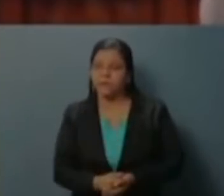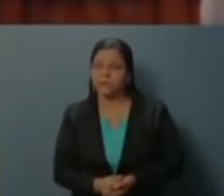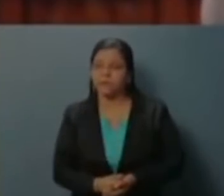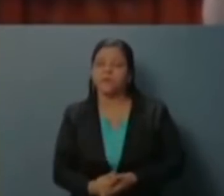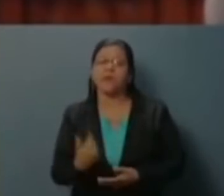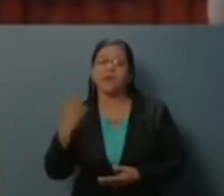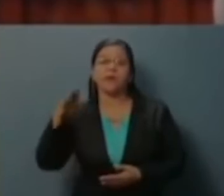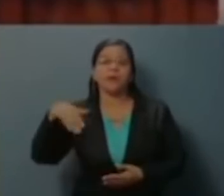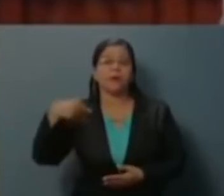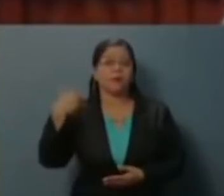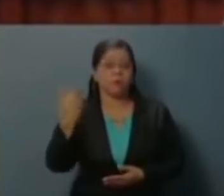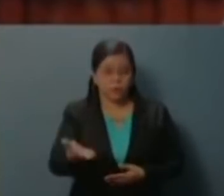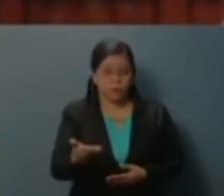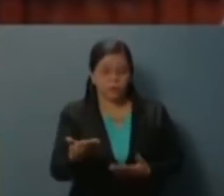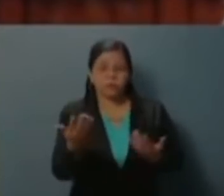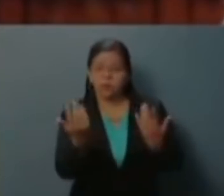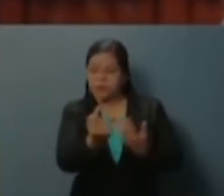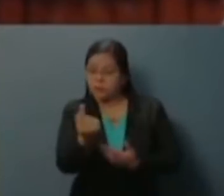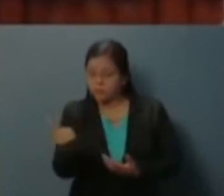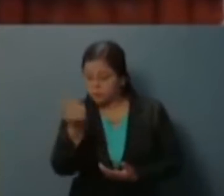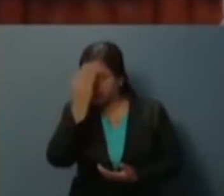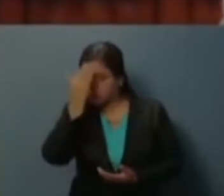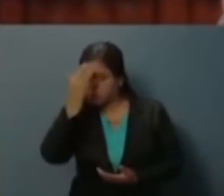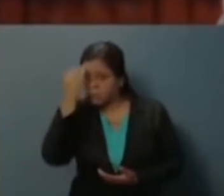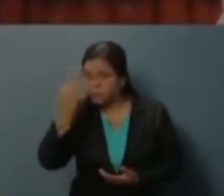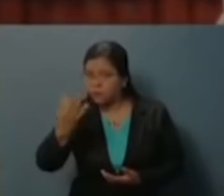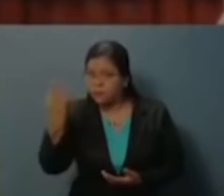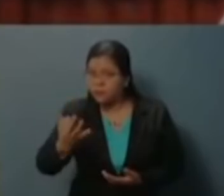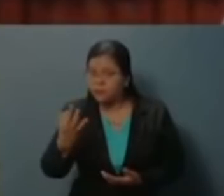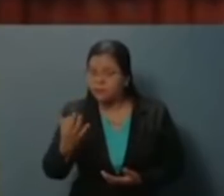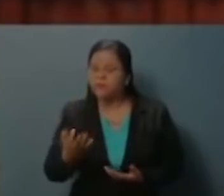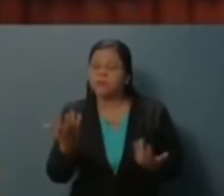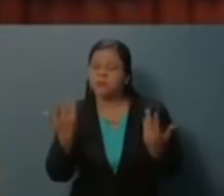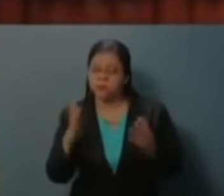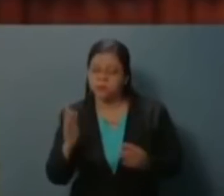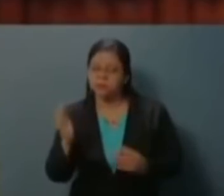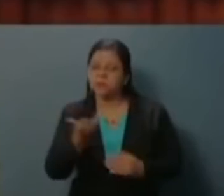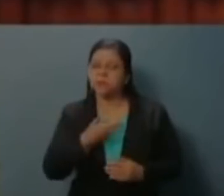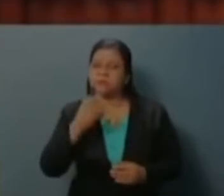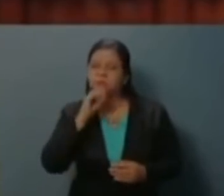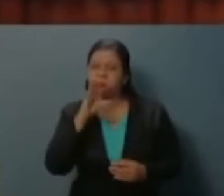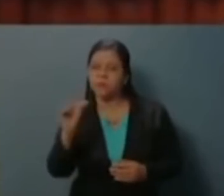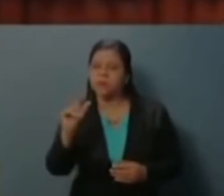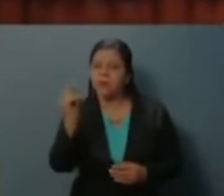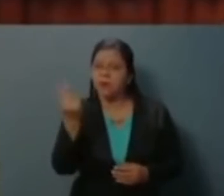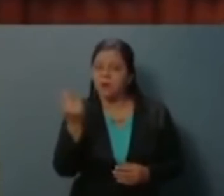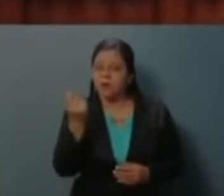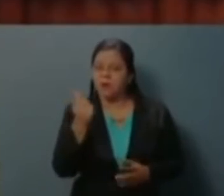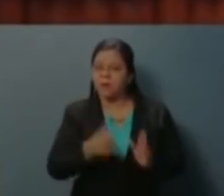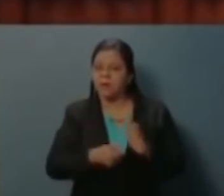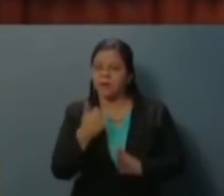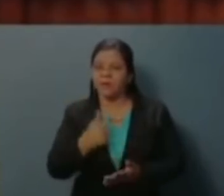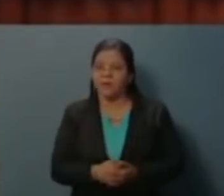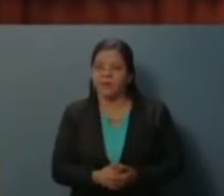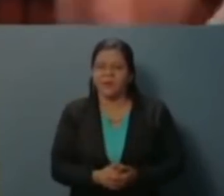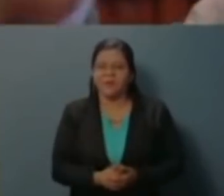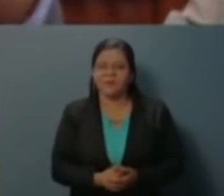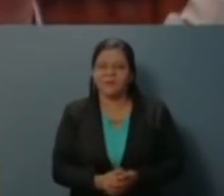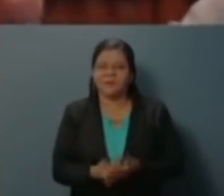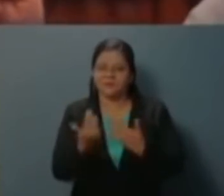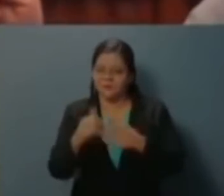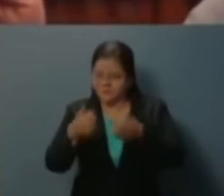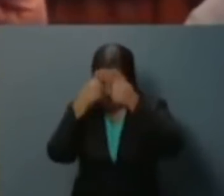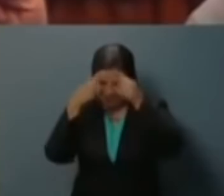Y luego, para que la ciudadanía sepa, aquí siempre se destila que los préstamos tienen una aprobación y